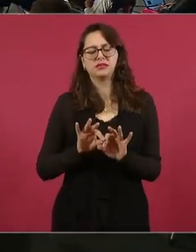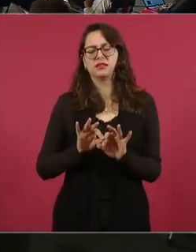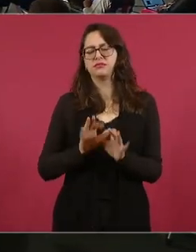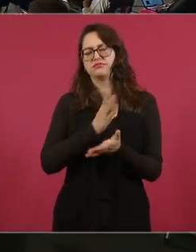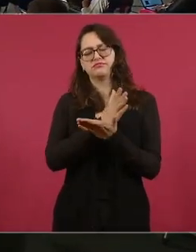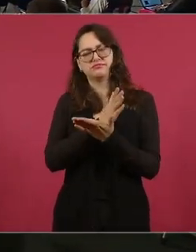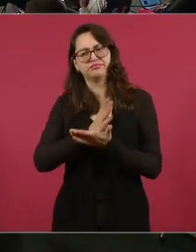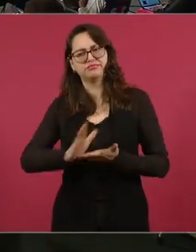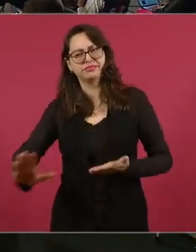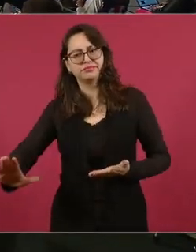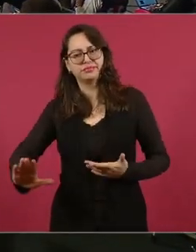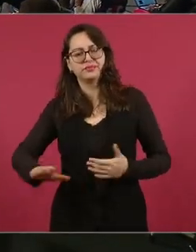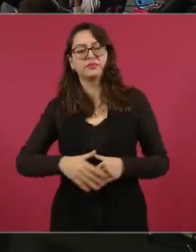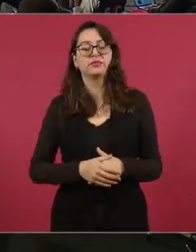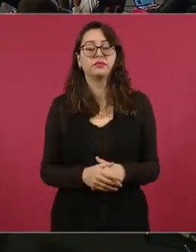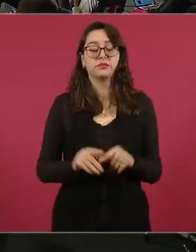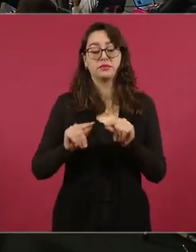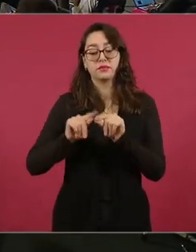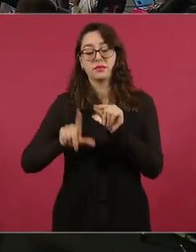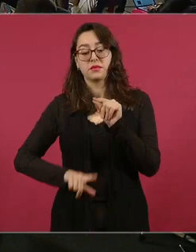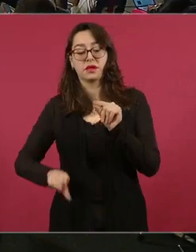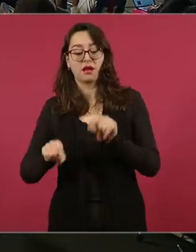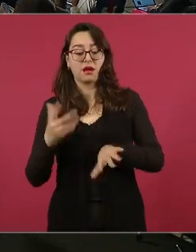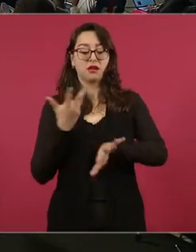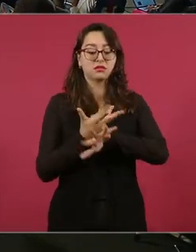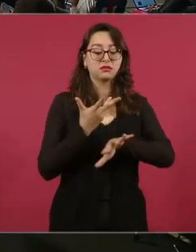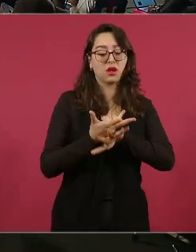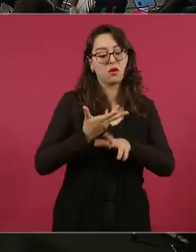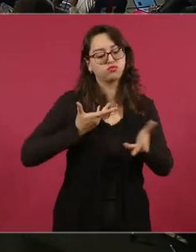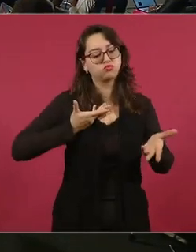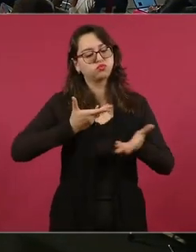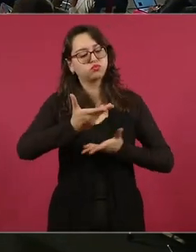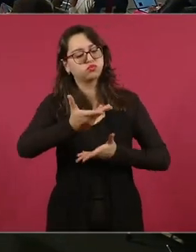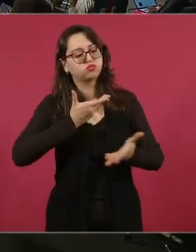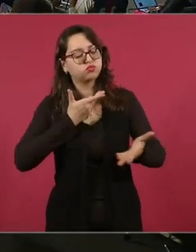entre nuestras naciones,